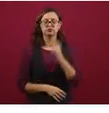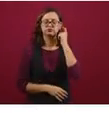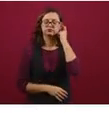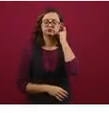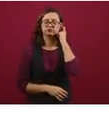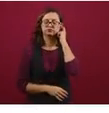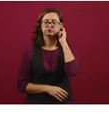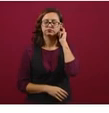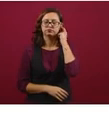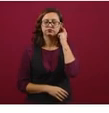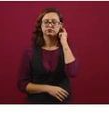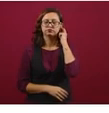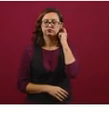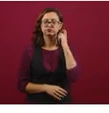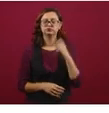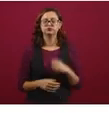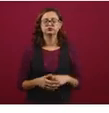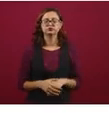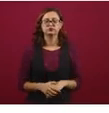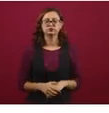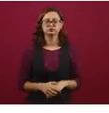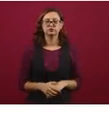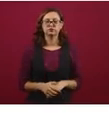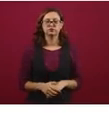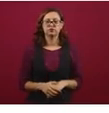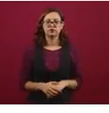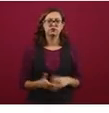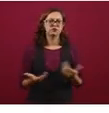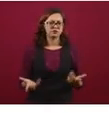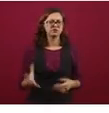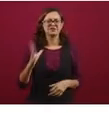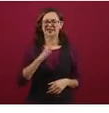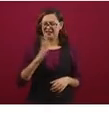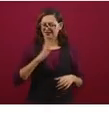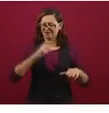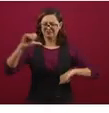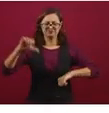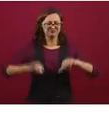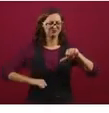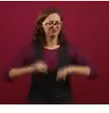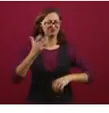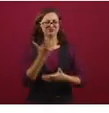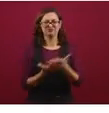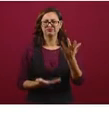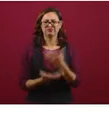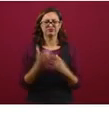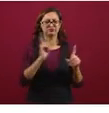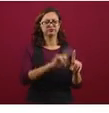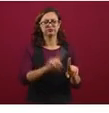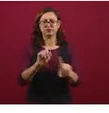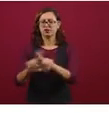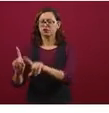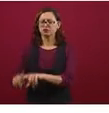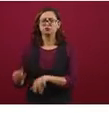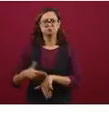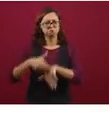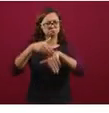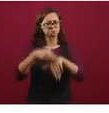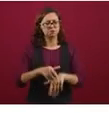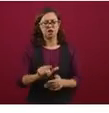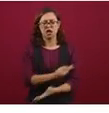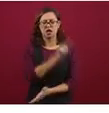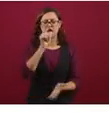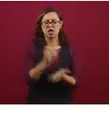se deriva de muy diversas disposiciones que ha tomado el gobierno con fundamento en la Ley Mexicana de Migración y en